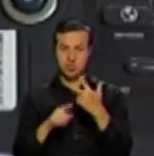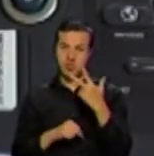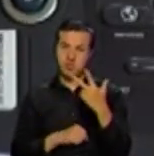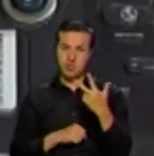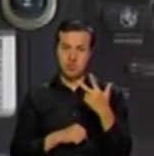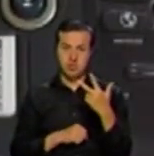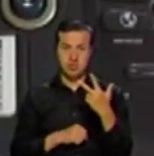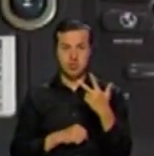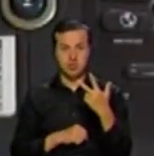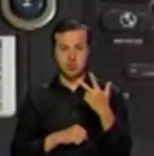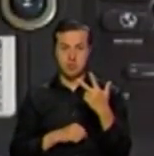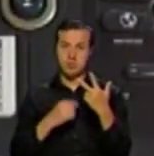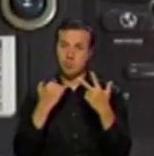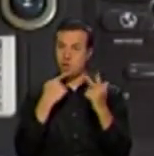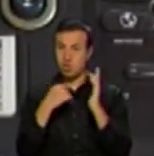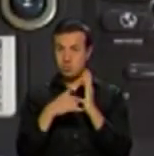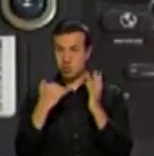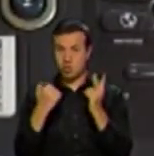y nosotros